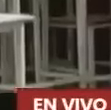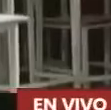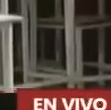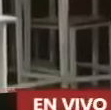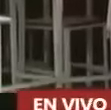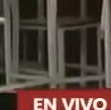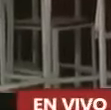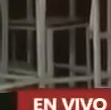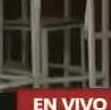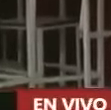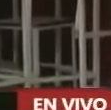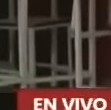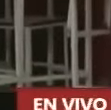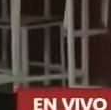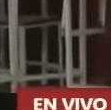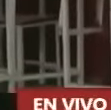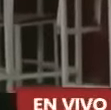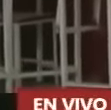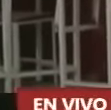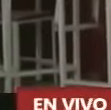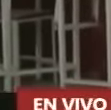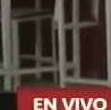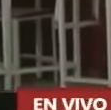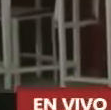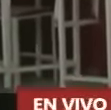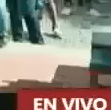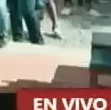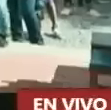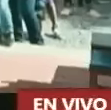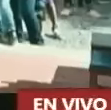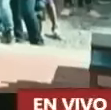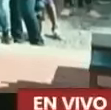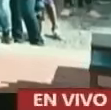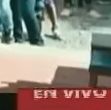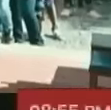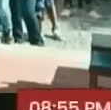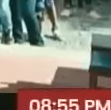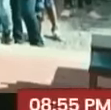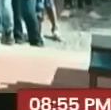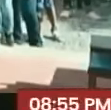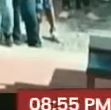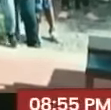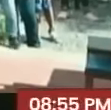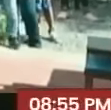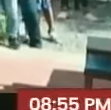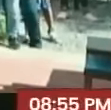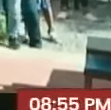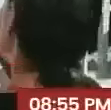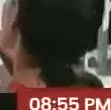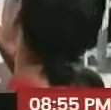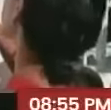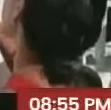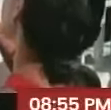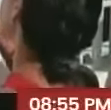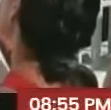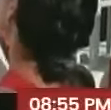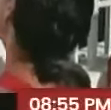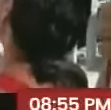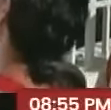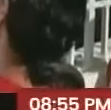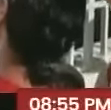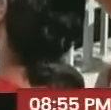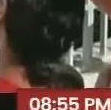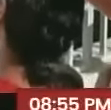Estamos aquí ejerciendo el voto inédito para la República, hoy un día heroico y Venezuela se lo